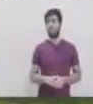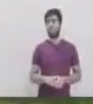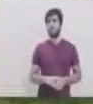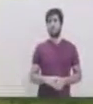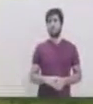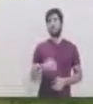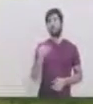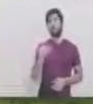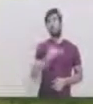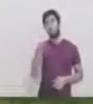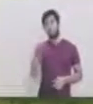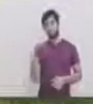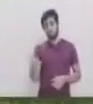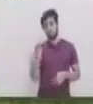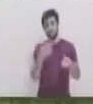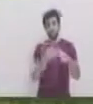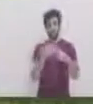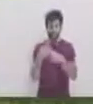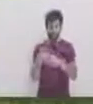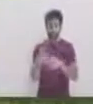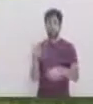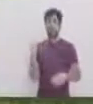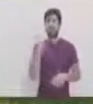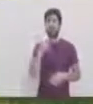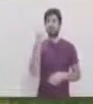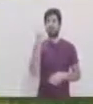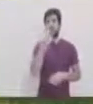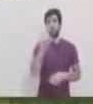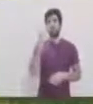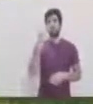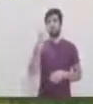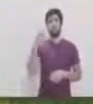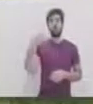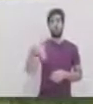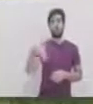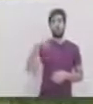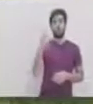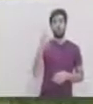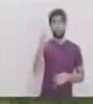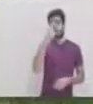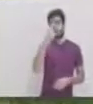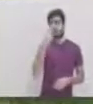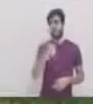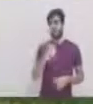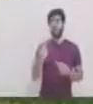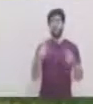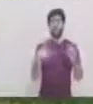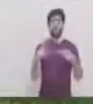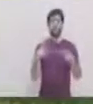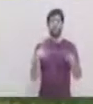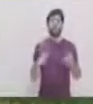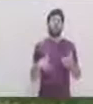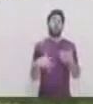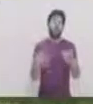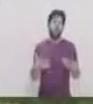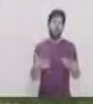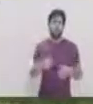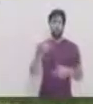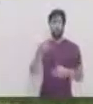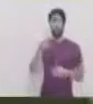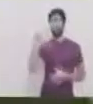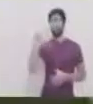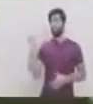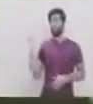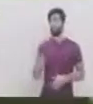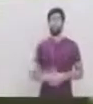Somos hermanos inseparables. Otra de las frases. Somos, voy a hacer la seña de somos aquí,